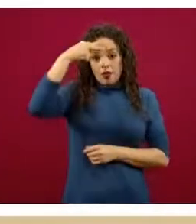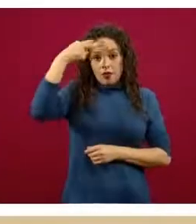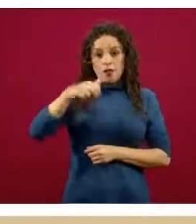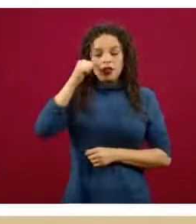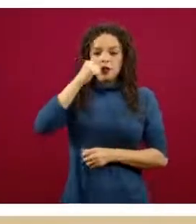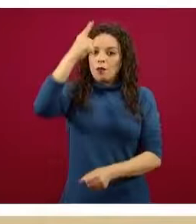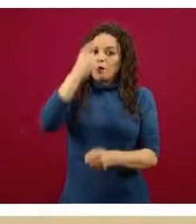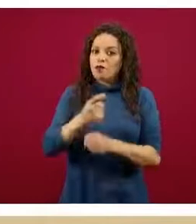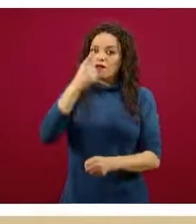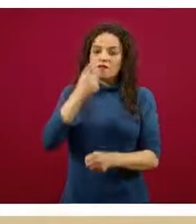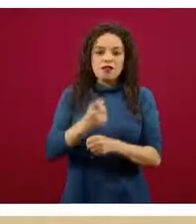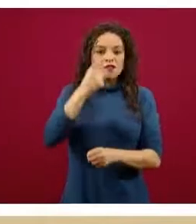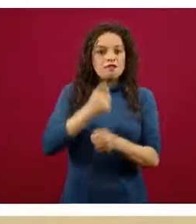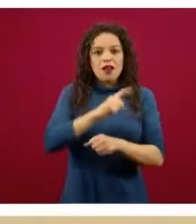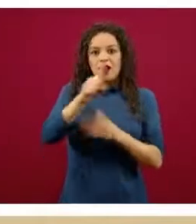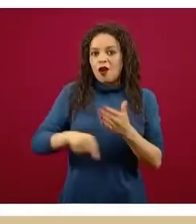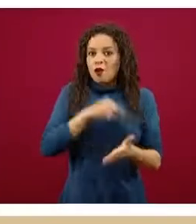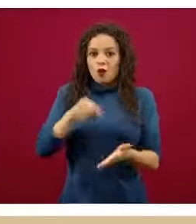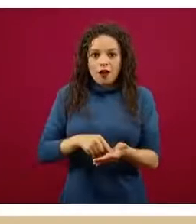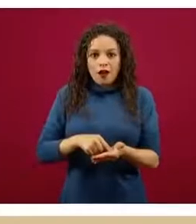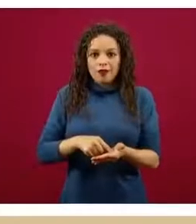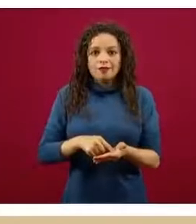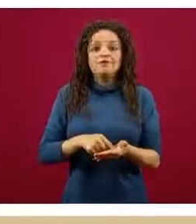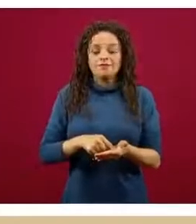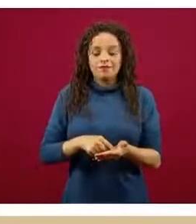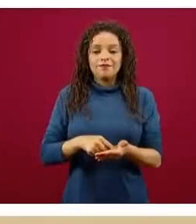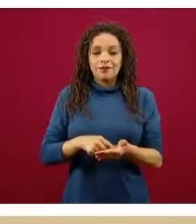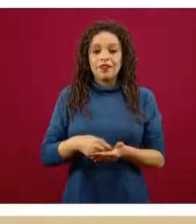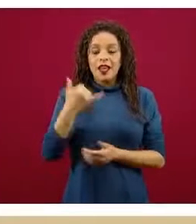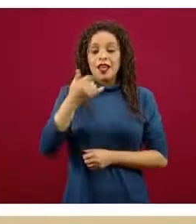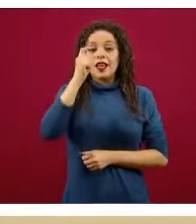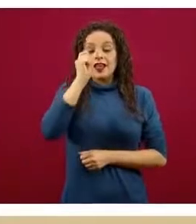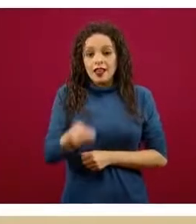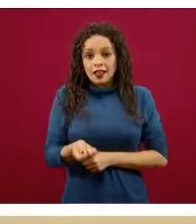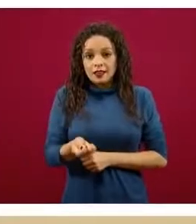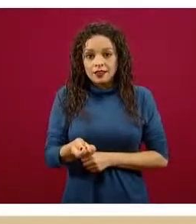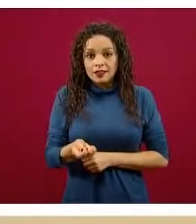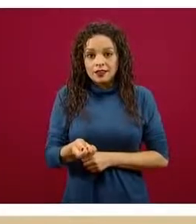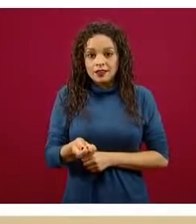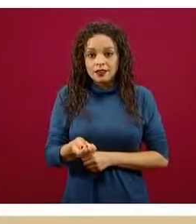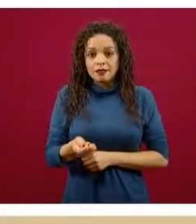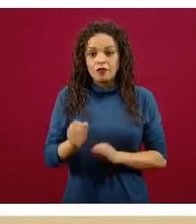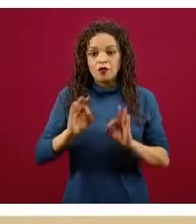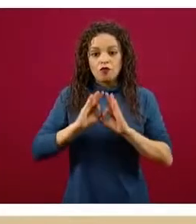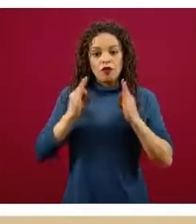ocupaba esta ocupación, y que la tendencia, que también es otra de las